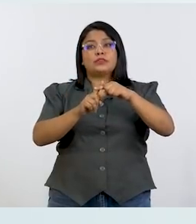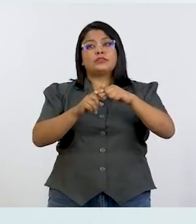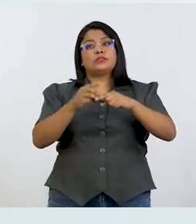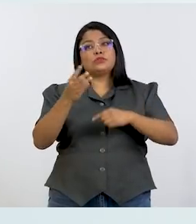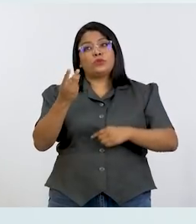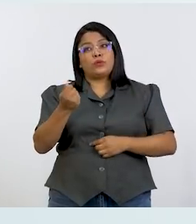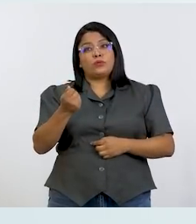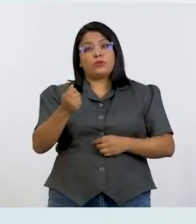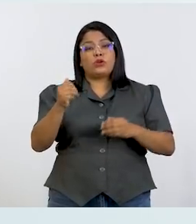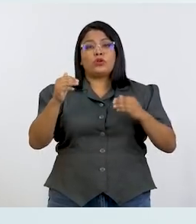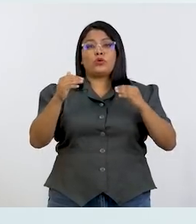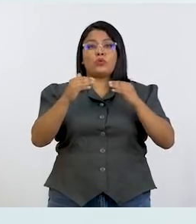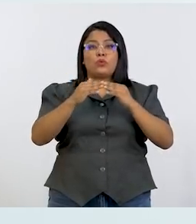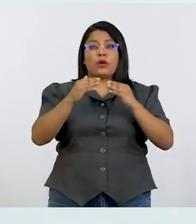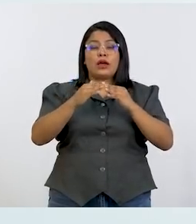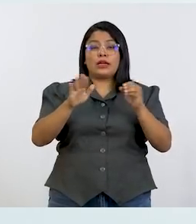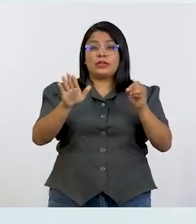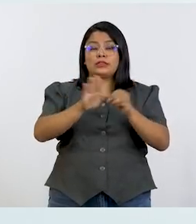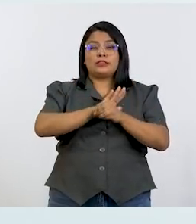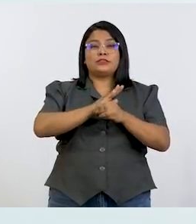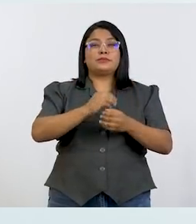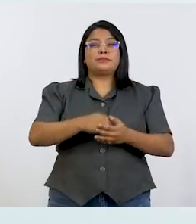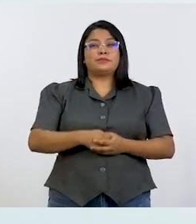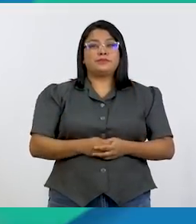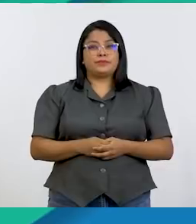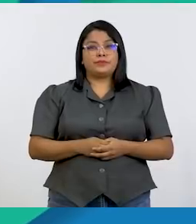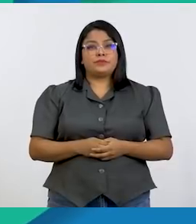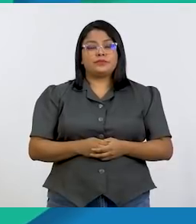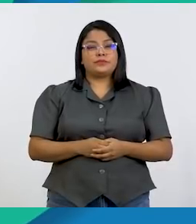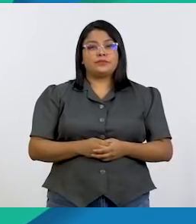igual y total.